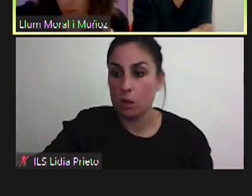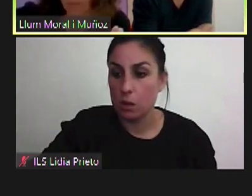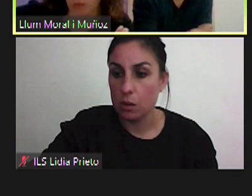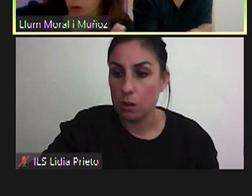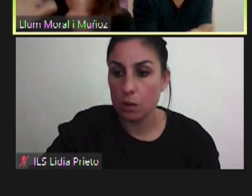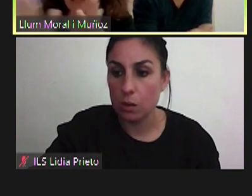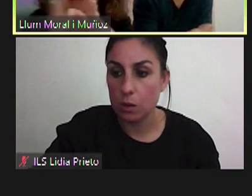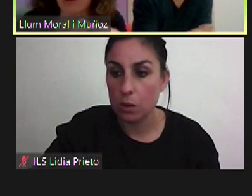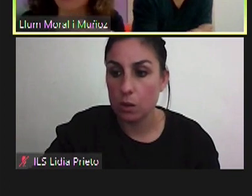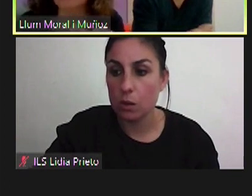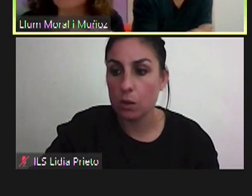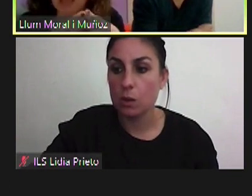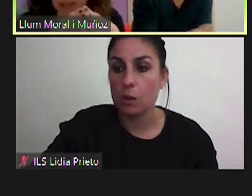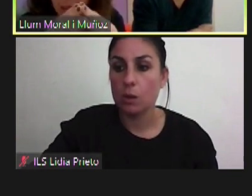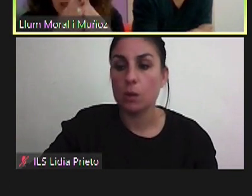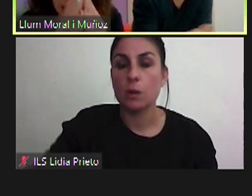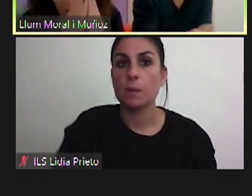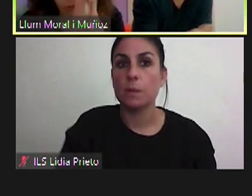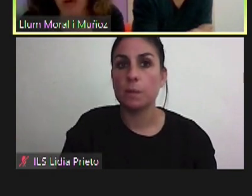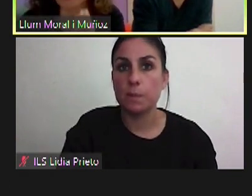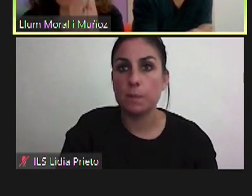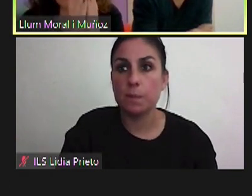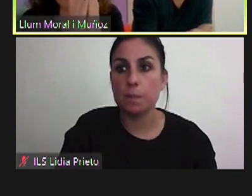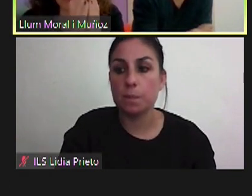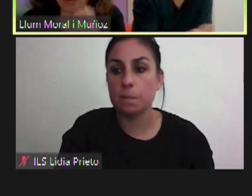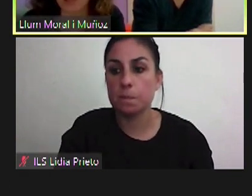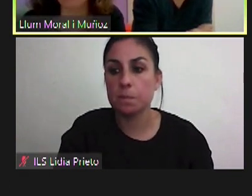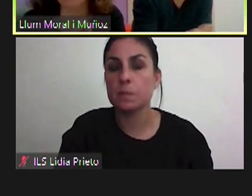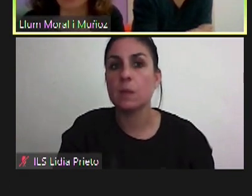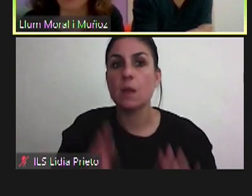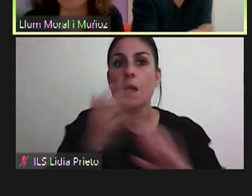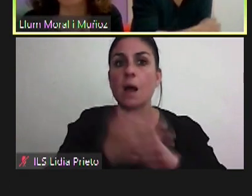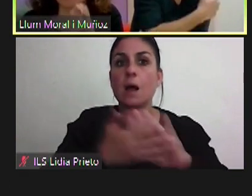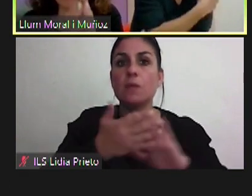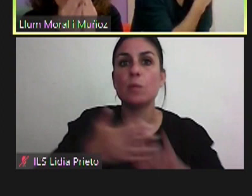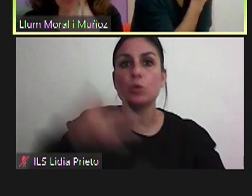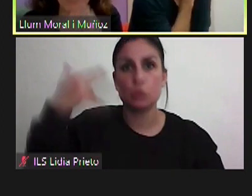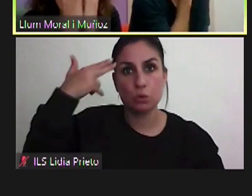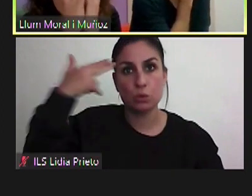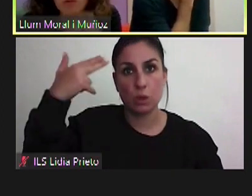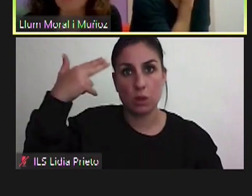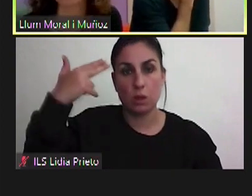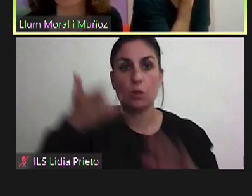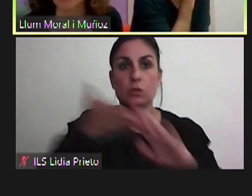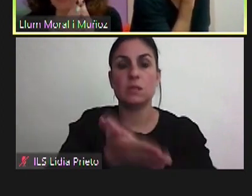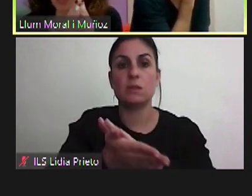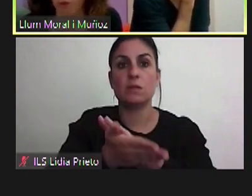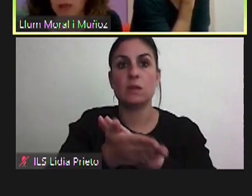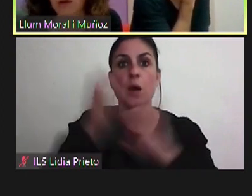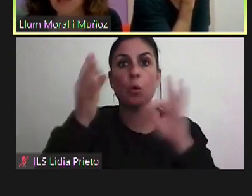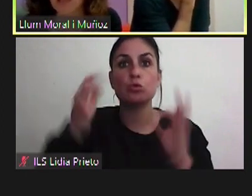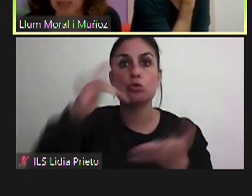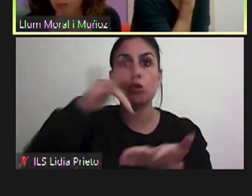ley. No, estamos hablando de una cosa del suicidio, que es un momento en el que la persona en ese momento quiere dejar